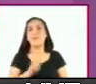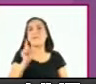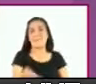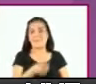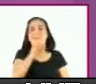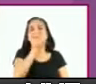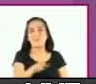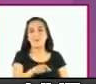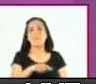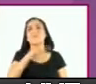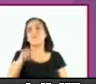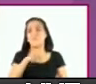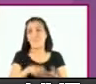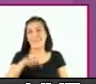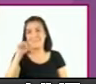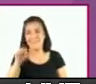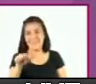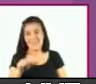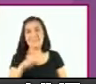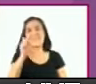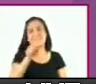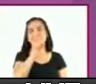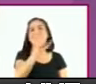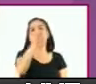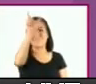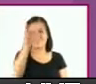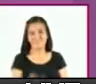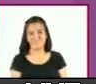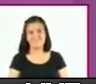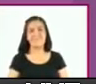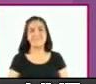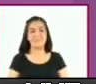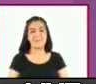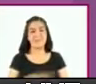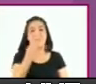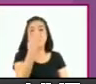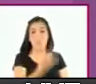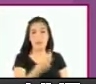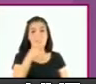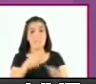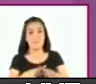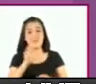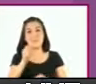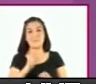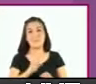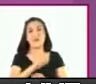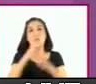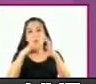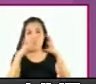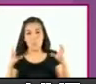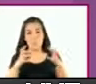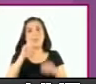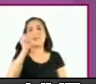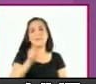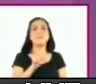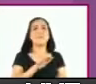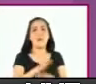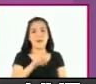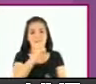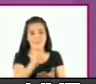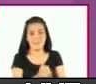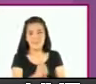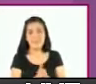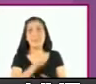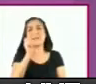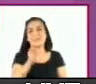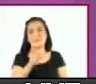está en el lugar 16 de la tira. 4 por el lugar 5 del globo azul, sabremos que el globo